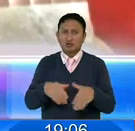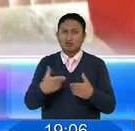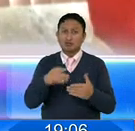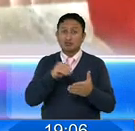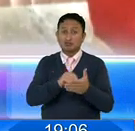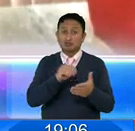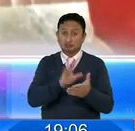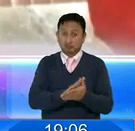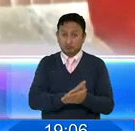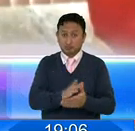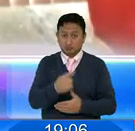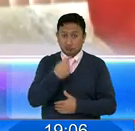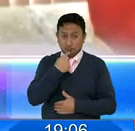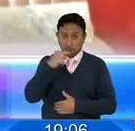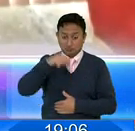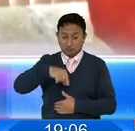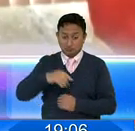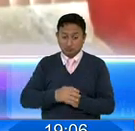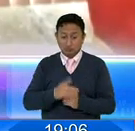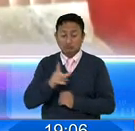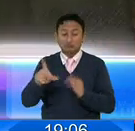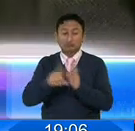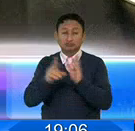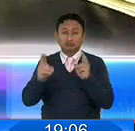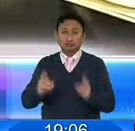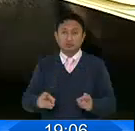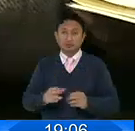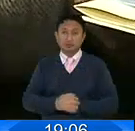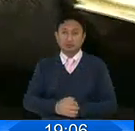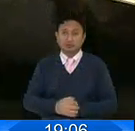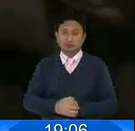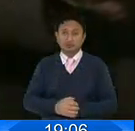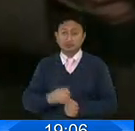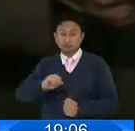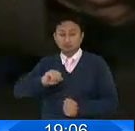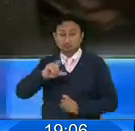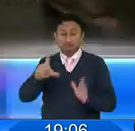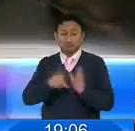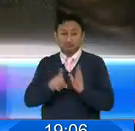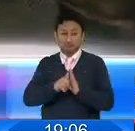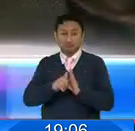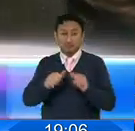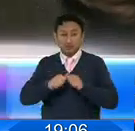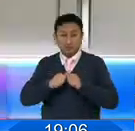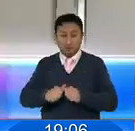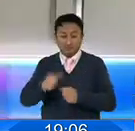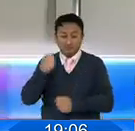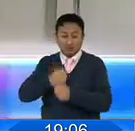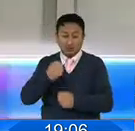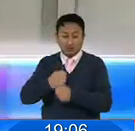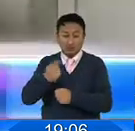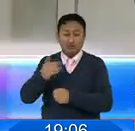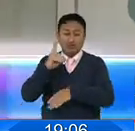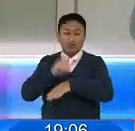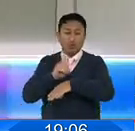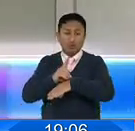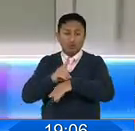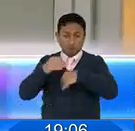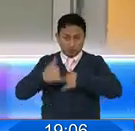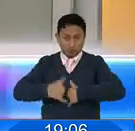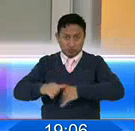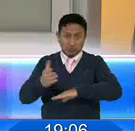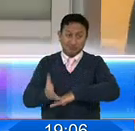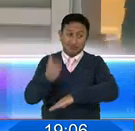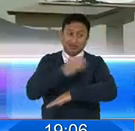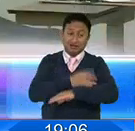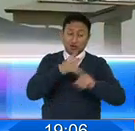yo le decía, de esta ley humanitaria. Si bien la ley garantiza estabilidad laboral a los profesionales de la salud que trabajaron